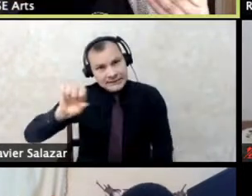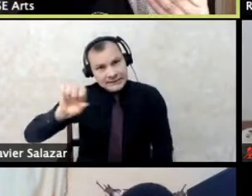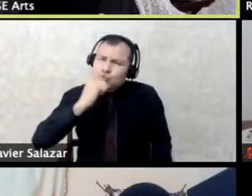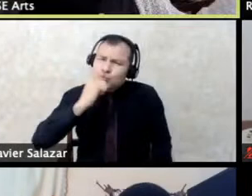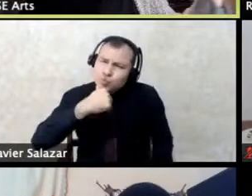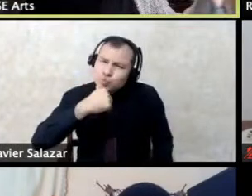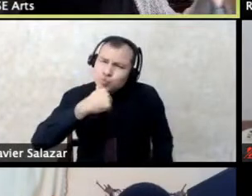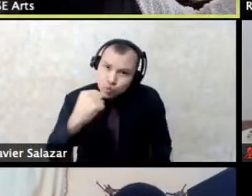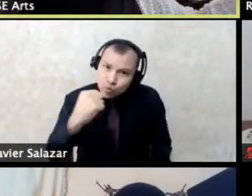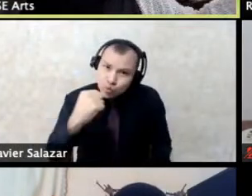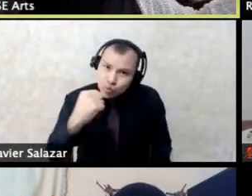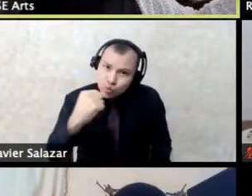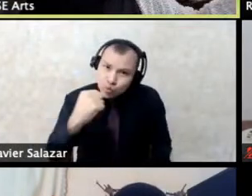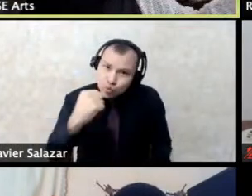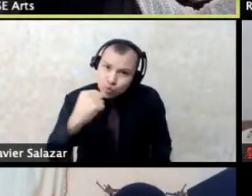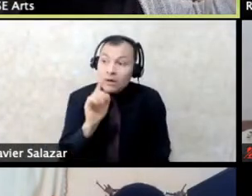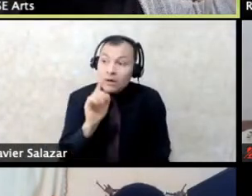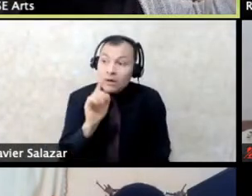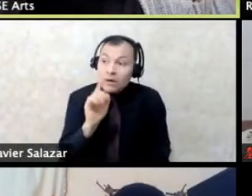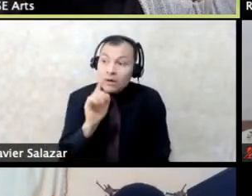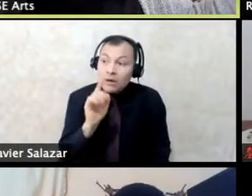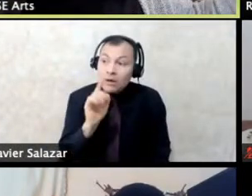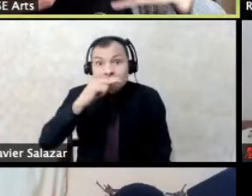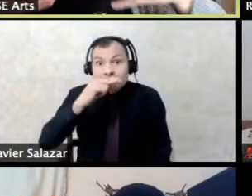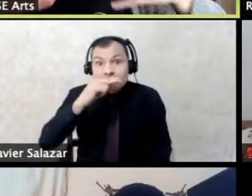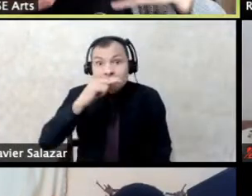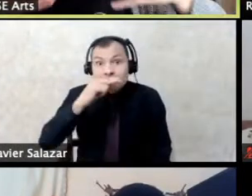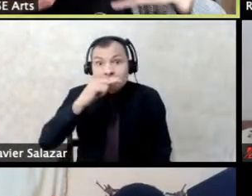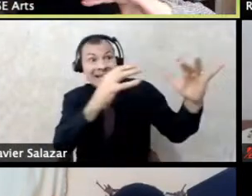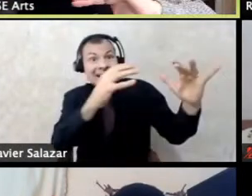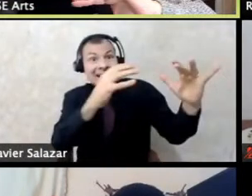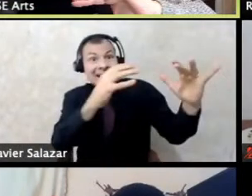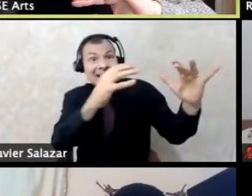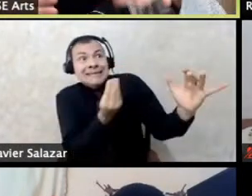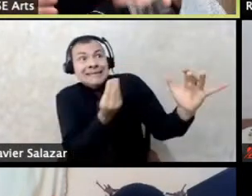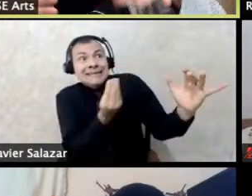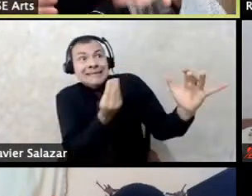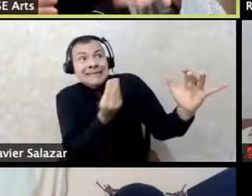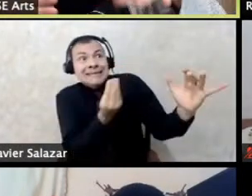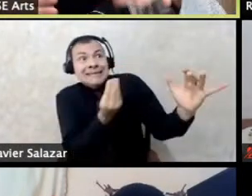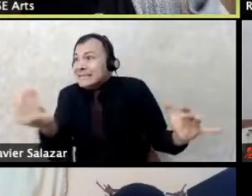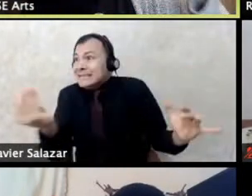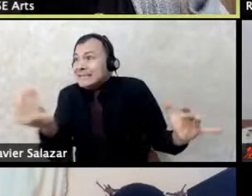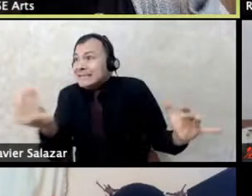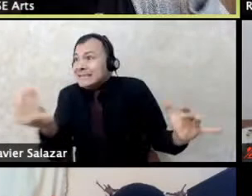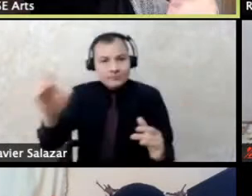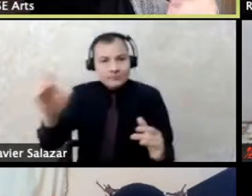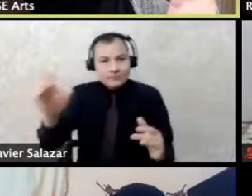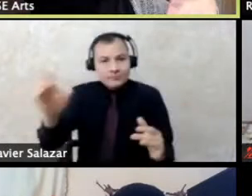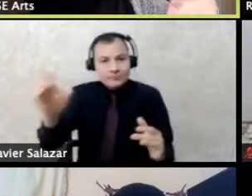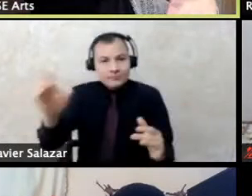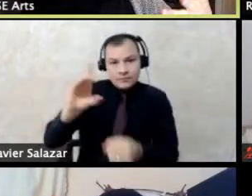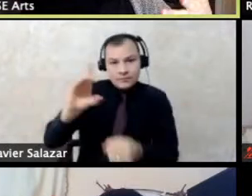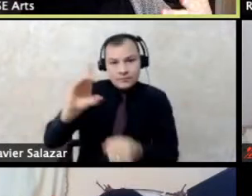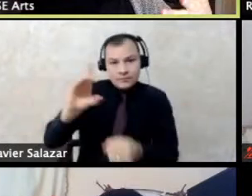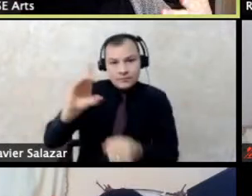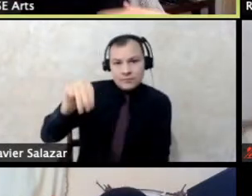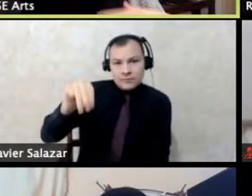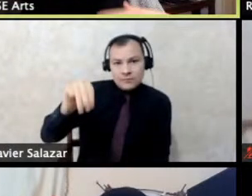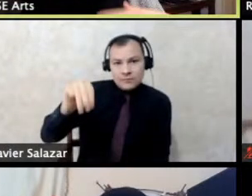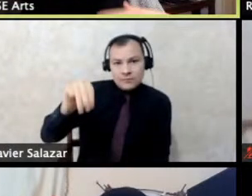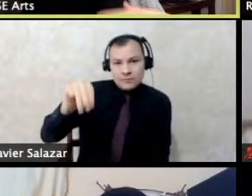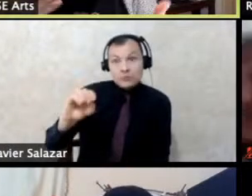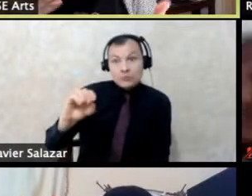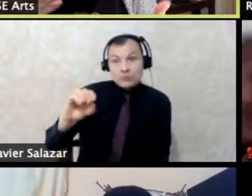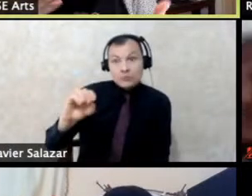guerra y se han localizado en la ciudad de Damasco. Y en Damasco están en diferentes escuelas y en diferentes refugios, y nosotros vamos y hacemos